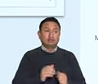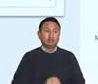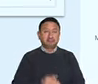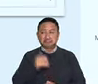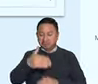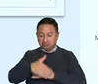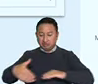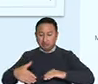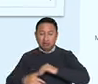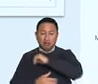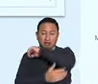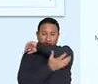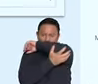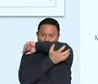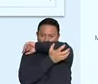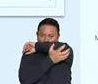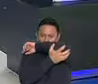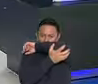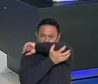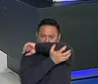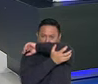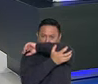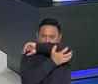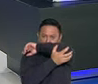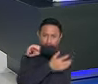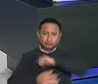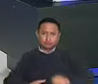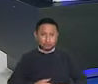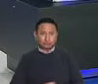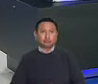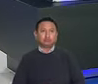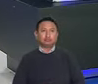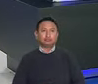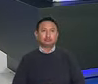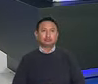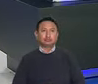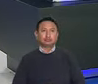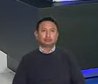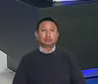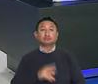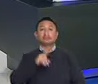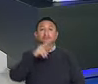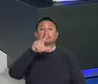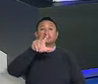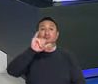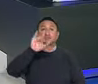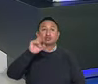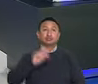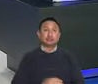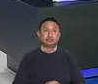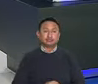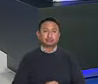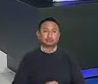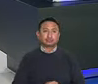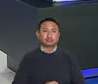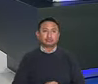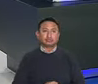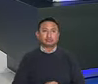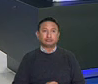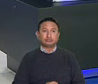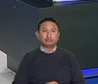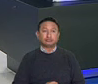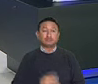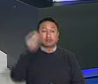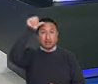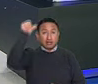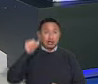una. Es lo que sucede con el Valle de los Chillos y Rubén Huequito. Vamos a. ¿Quién? Adriana Rojas,